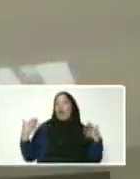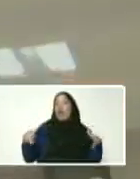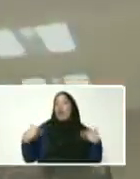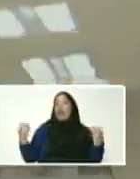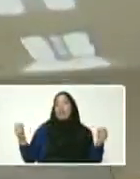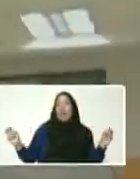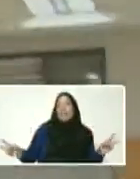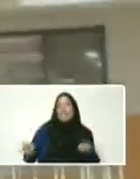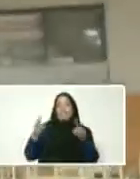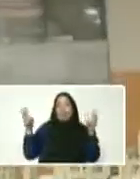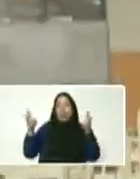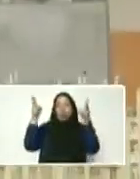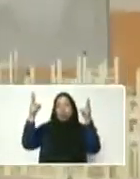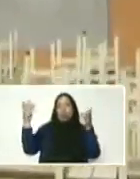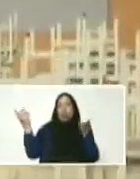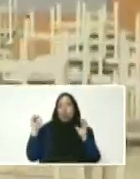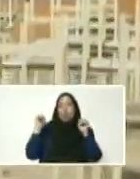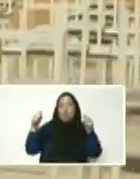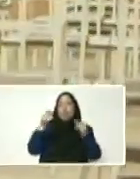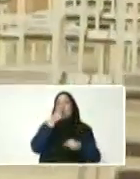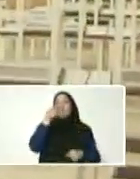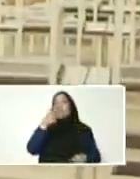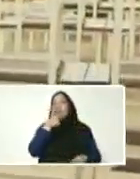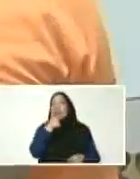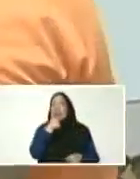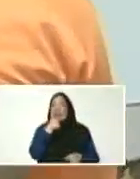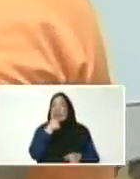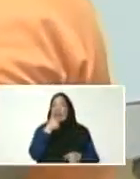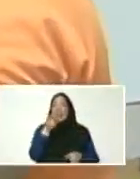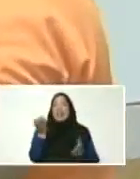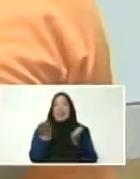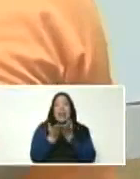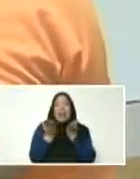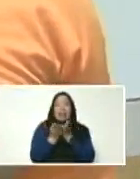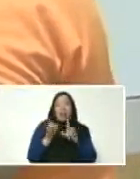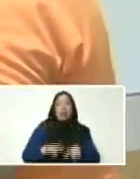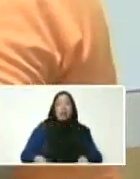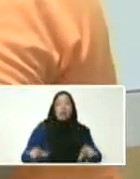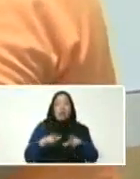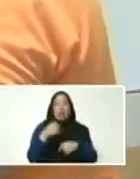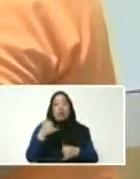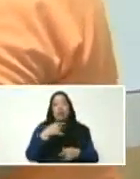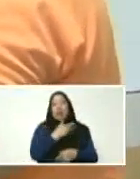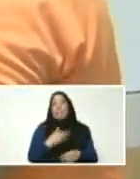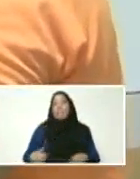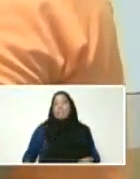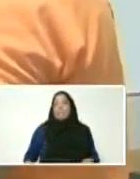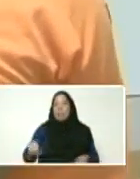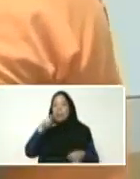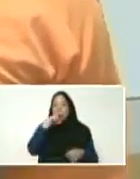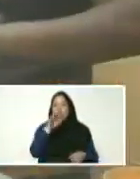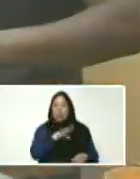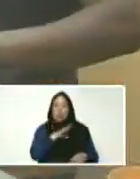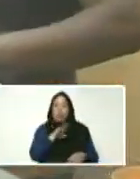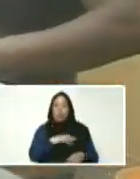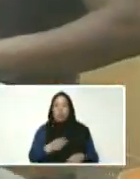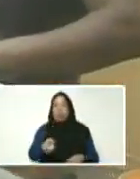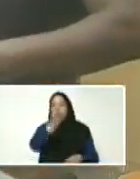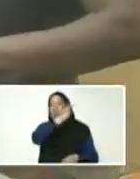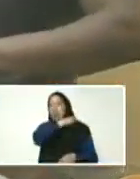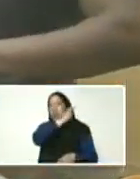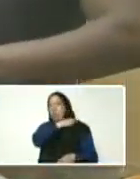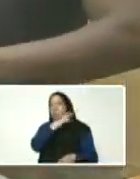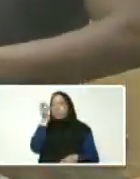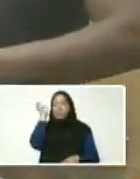clase, ahora bien pepita, arreglada por las bricomiles. En este caso particular, presidente, la propia directora de este